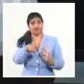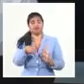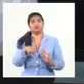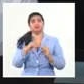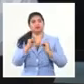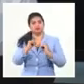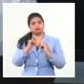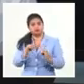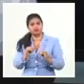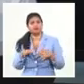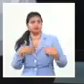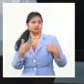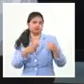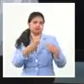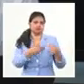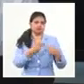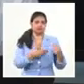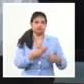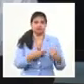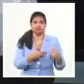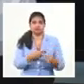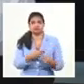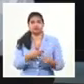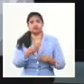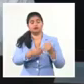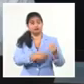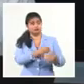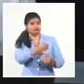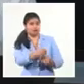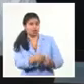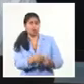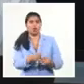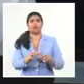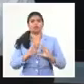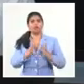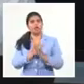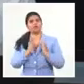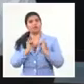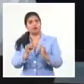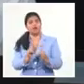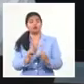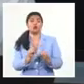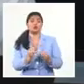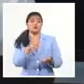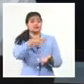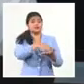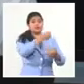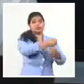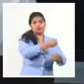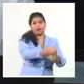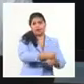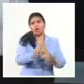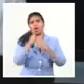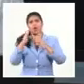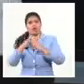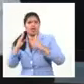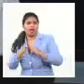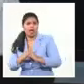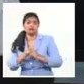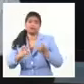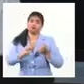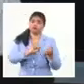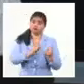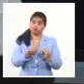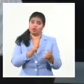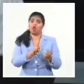motiva la adquisición por las personas que tengan posibilidad de hacerlo de los sistemas fotovoltaicos para el